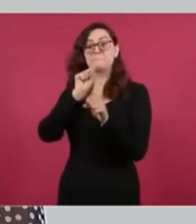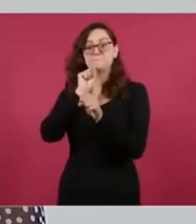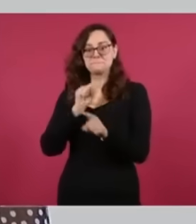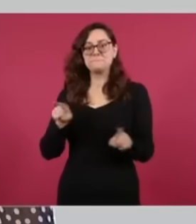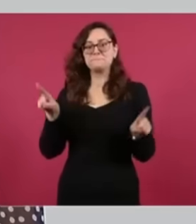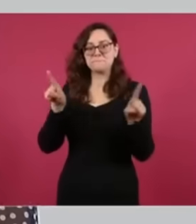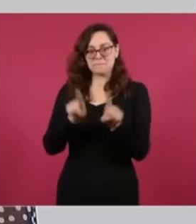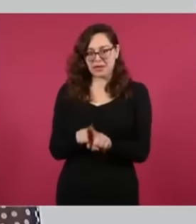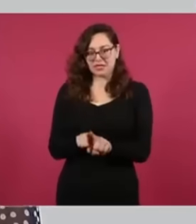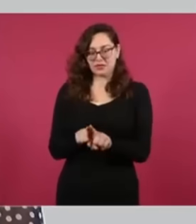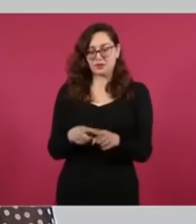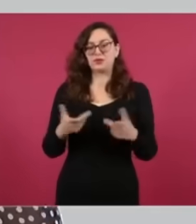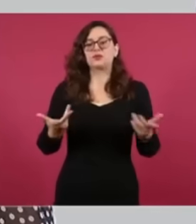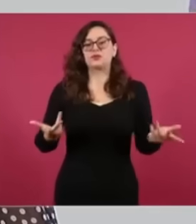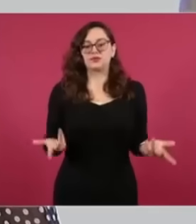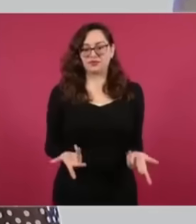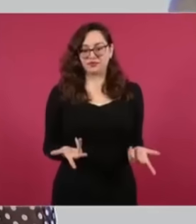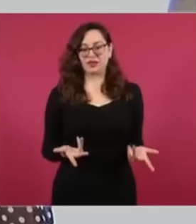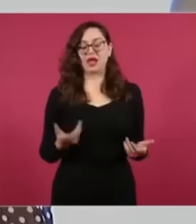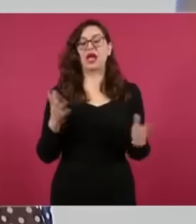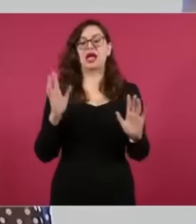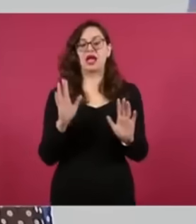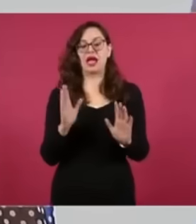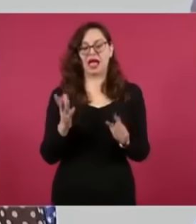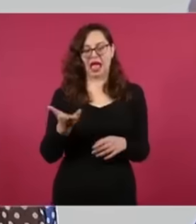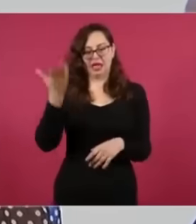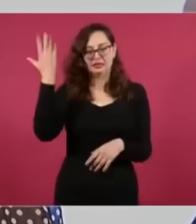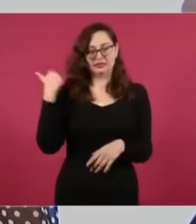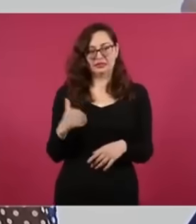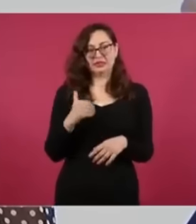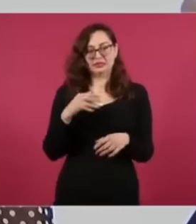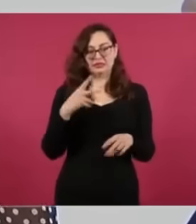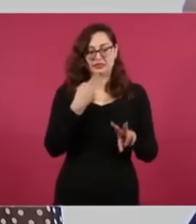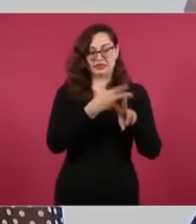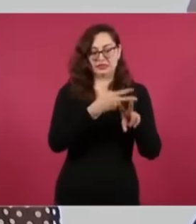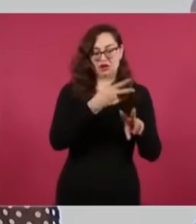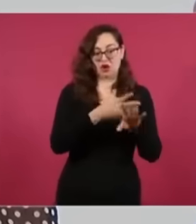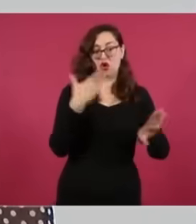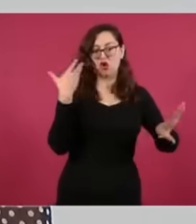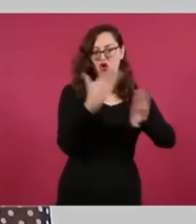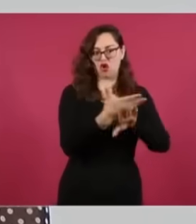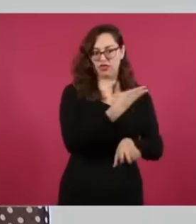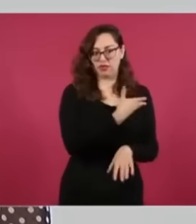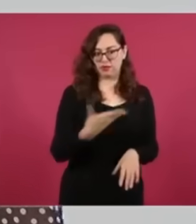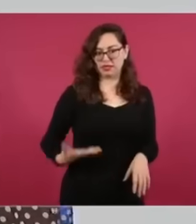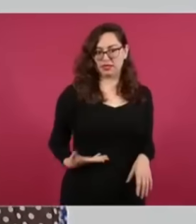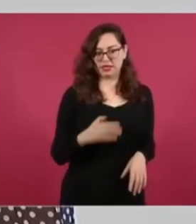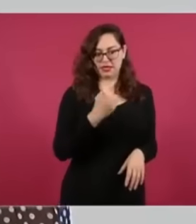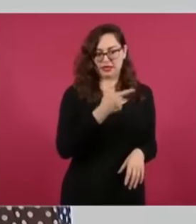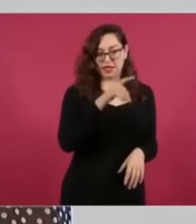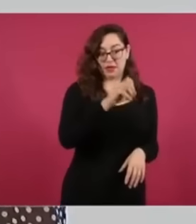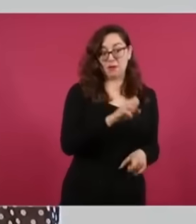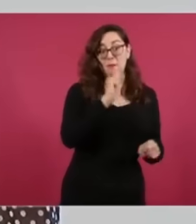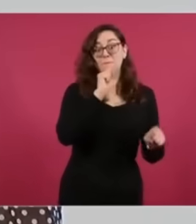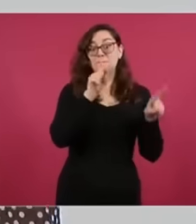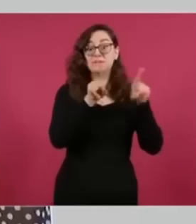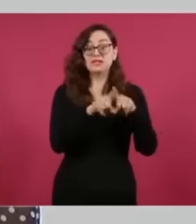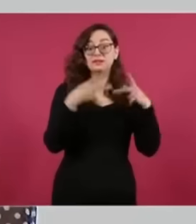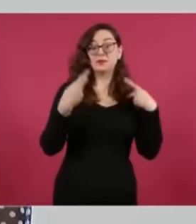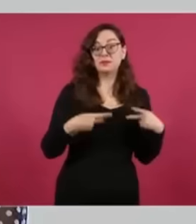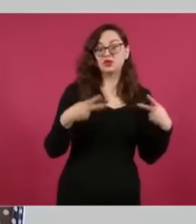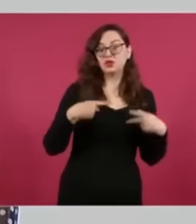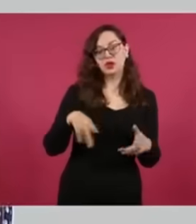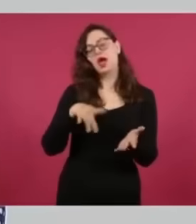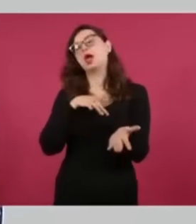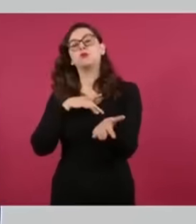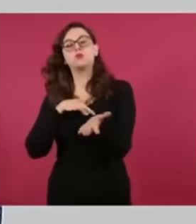otro lado, apoyaban a la excandidata a la presidencia de la República del PRIAN, Xóchitl Gálvez. Asimismo, de